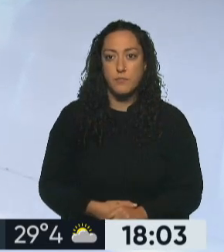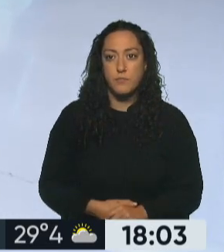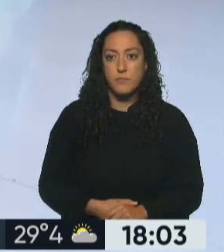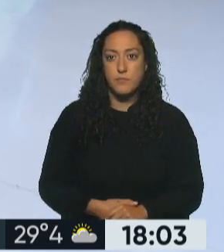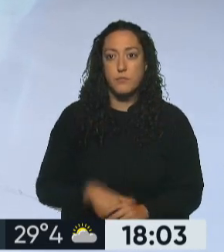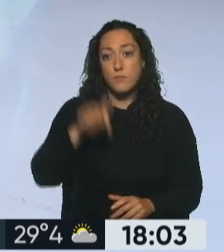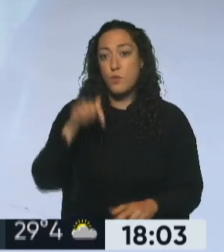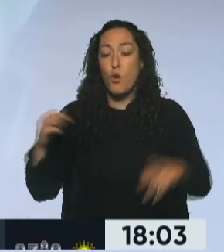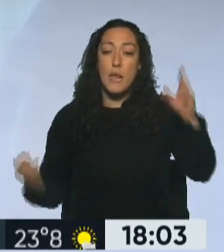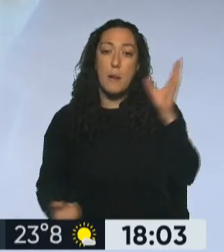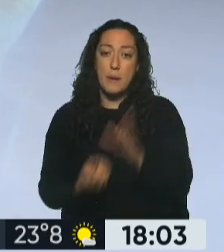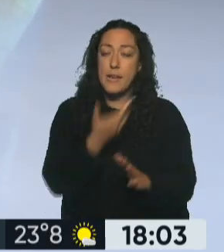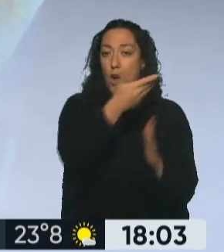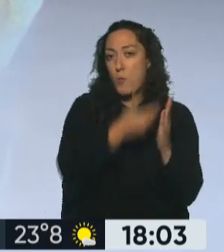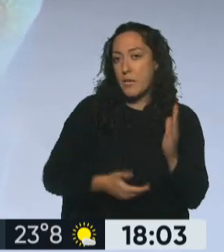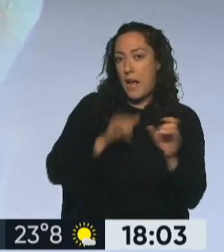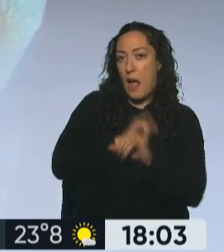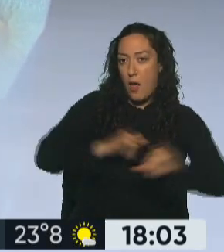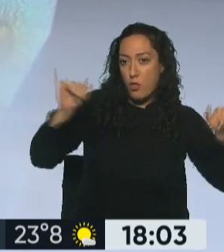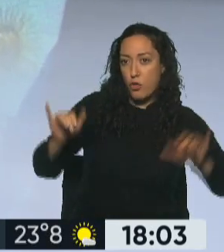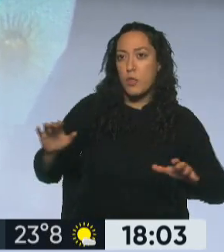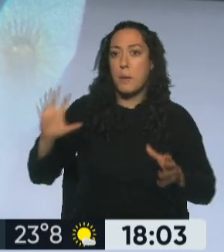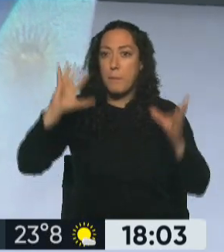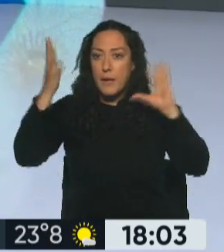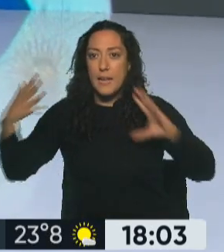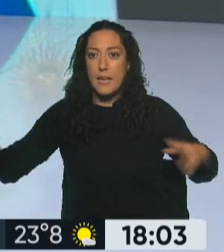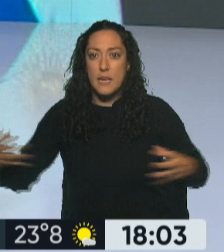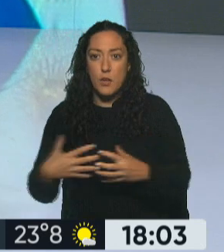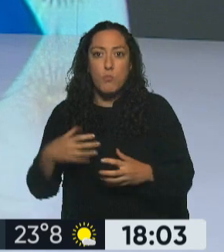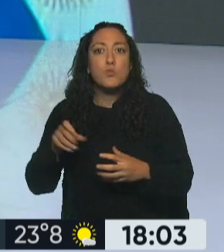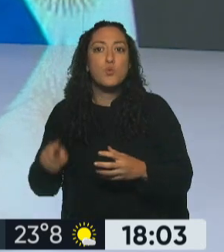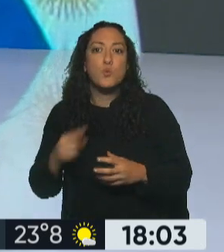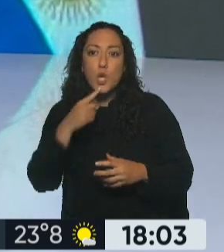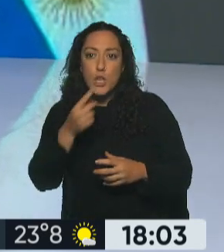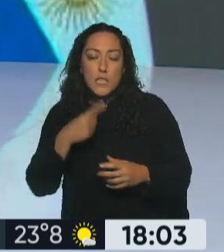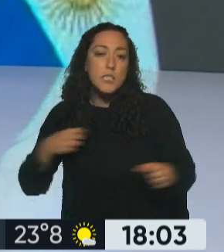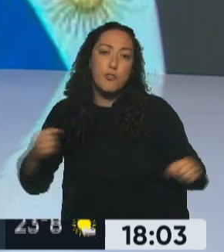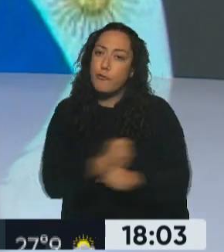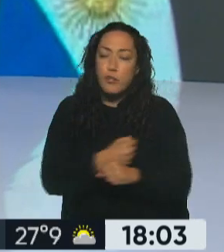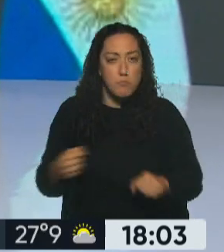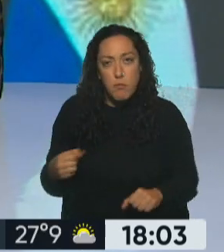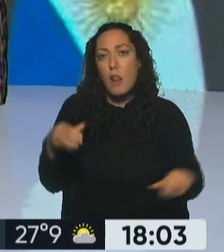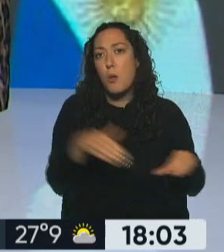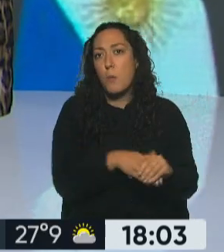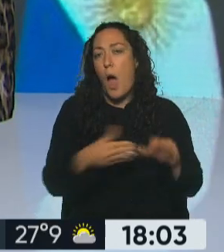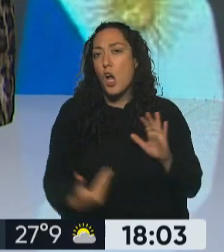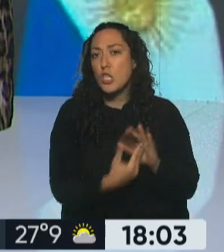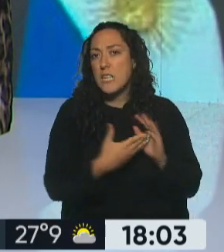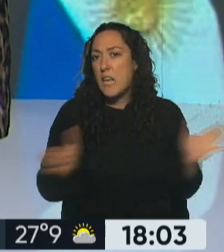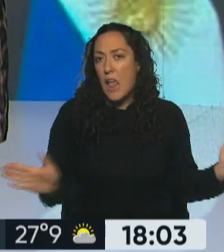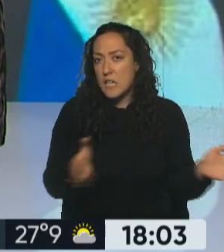Esta mañana, a través de un comunicado desde el equipo de Javier Milei, ratificaron la idea de cerrar el